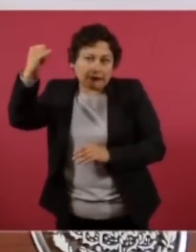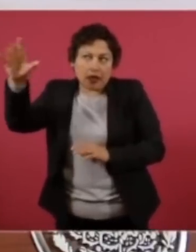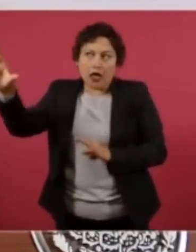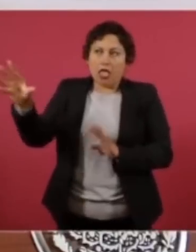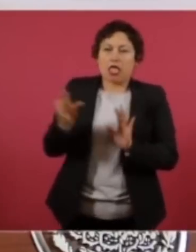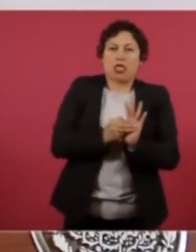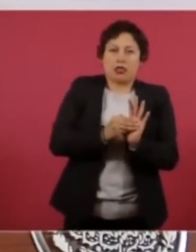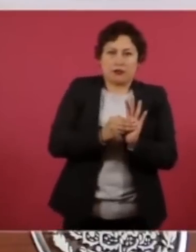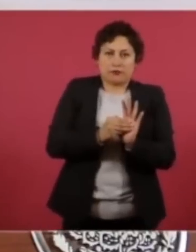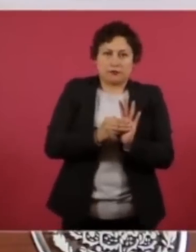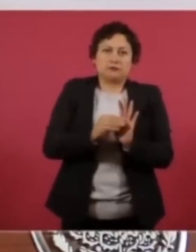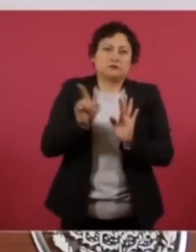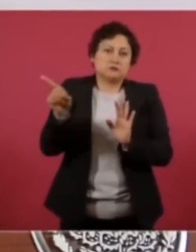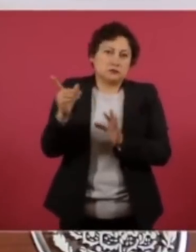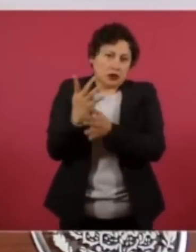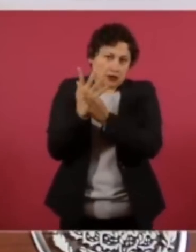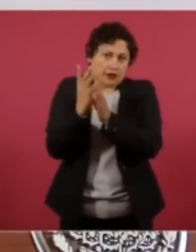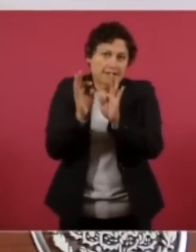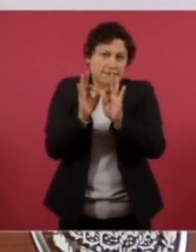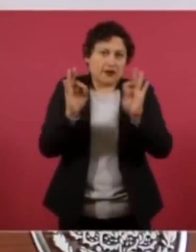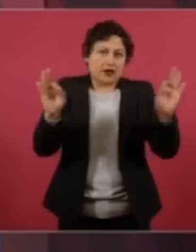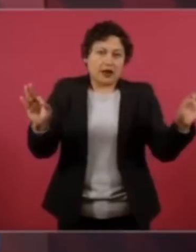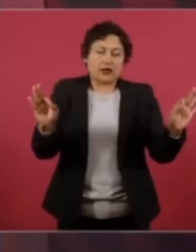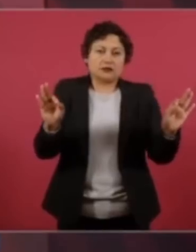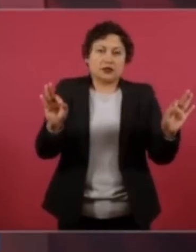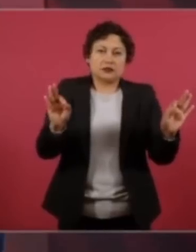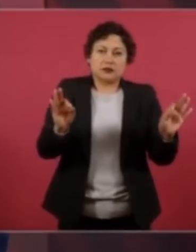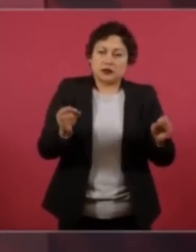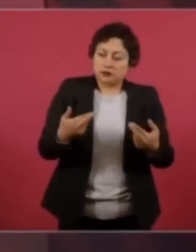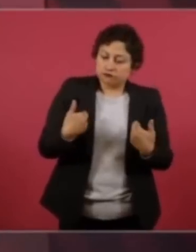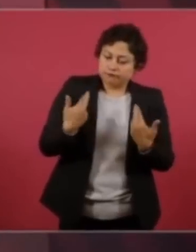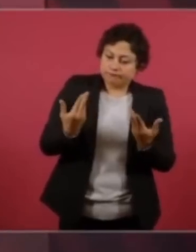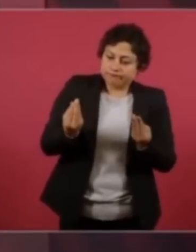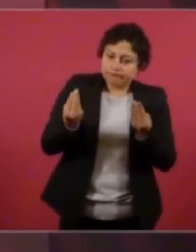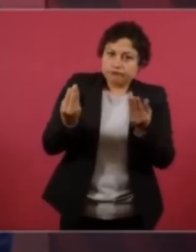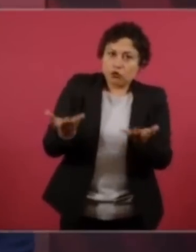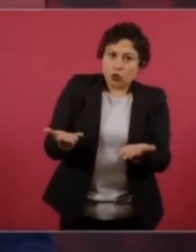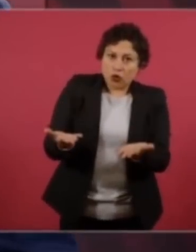un pescado, enseña a pescar, o en vez de